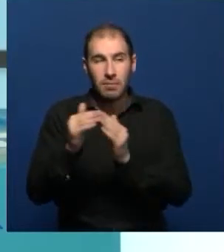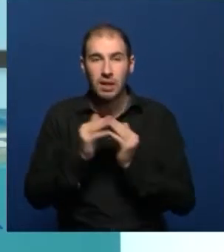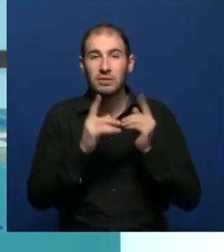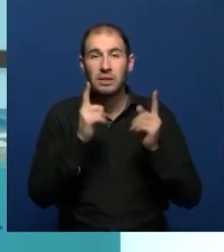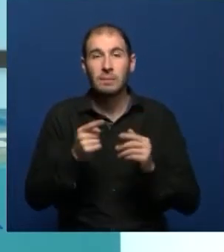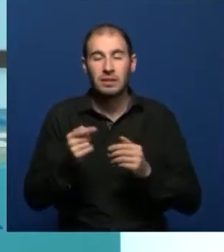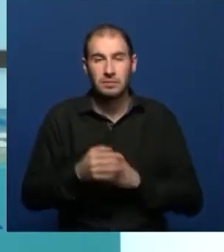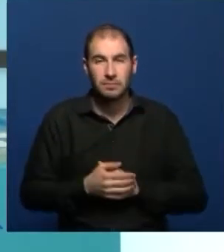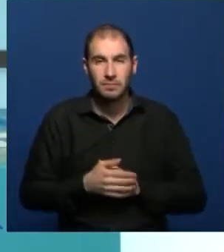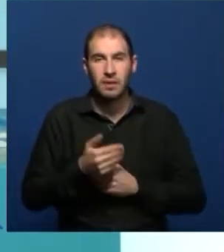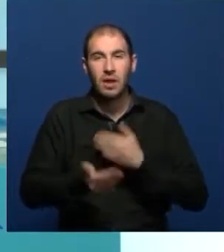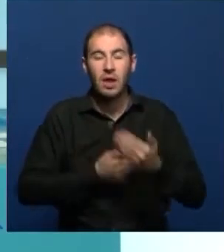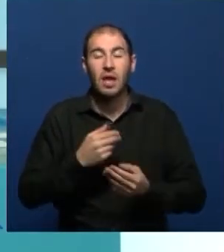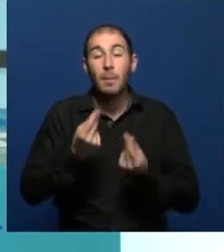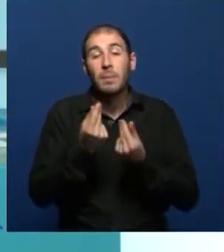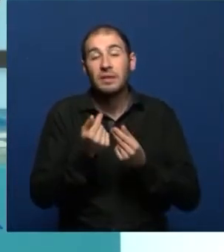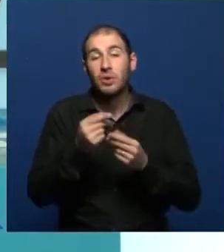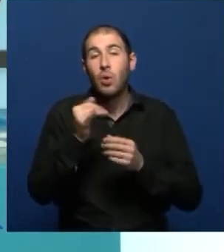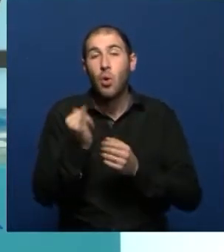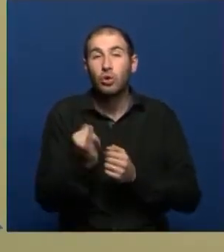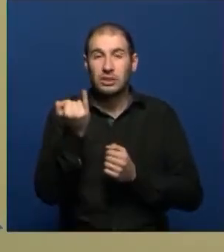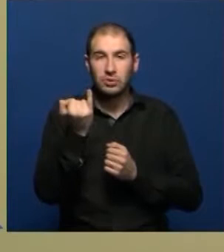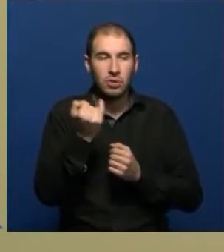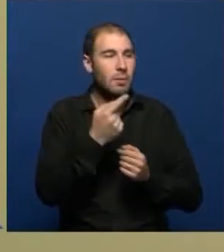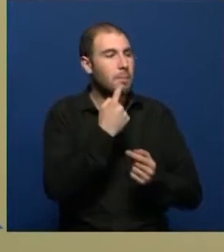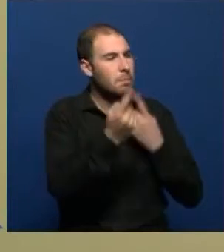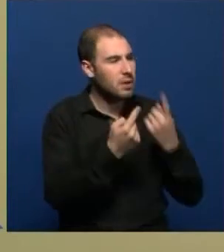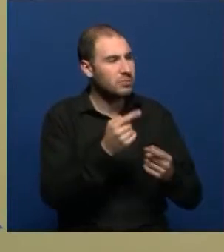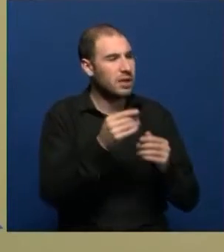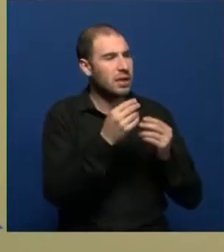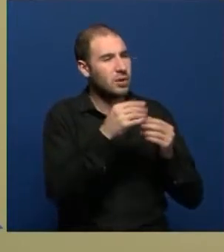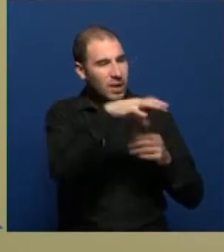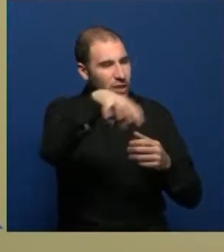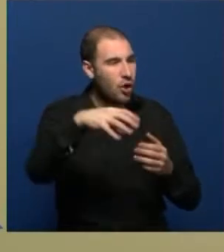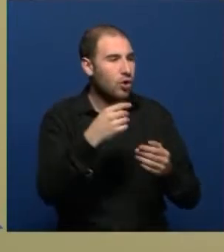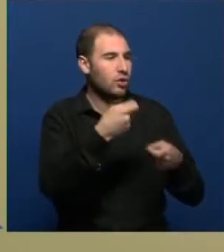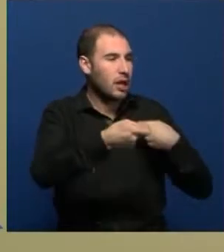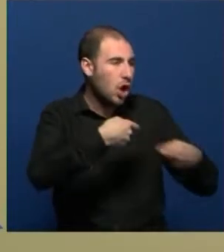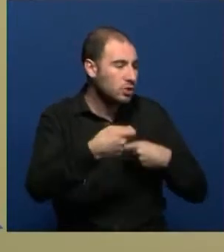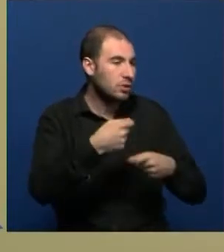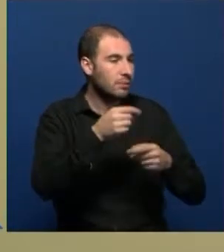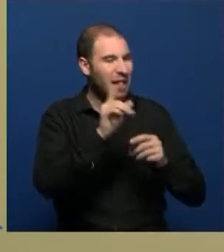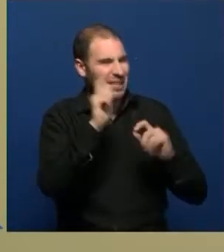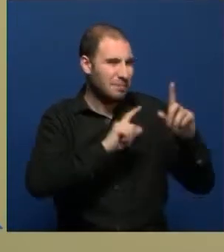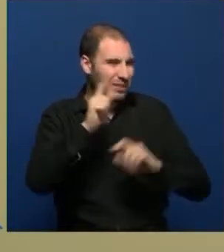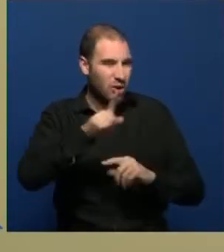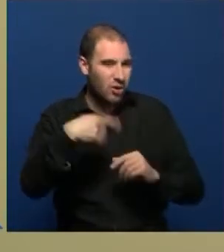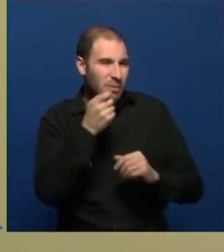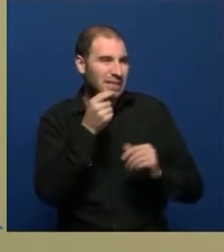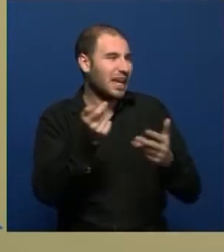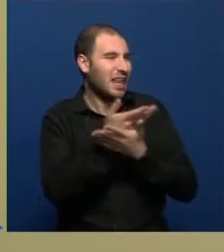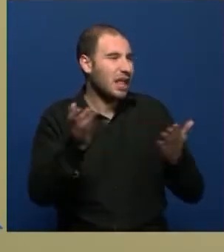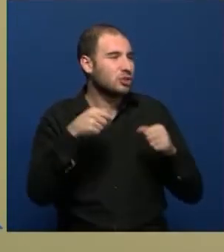de la construcción del indicador nutricional. Sí, relevan aparte almacenes, kioscos, que por ahí en otras mediciones se ve lo más